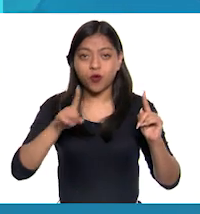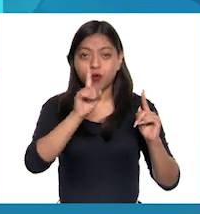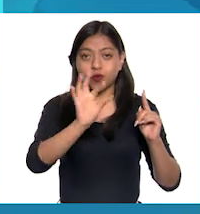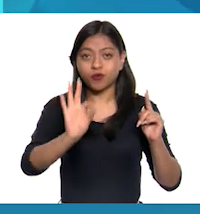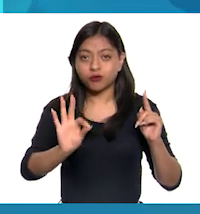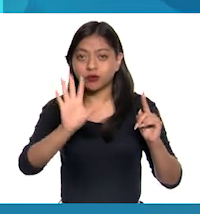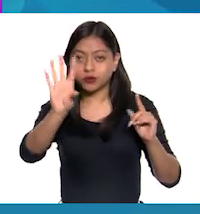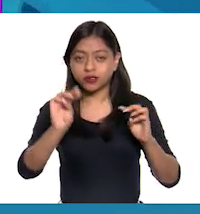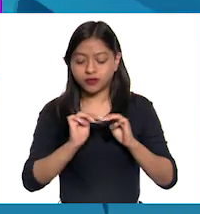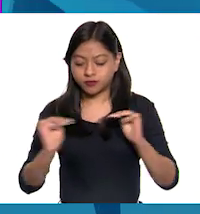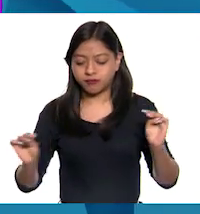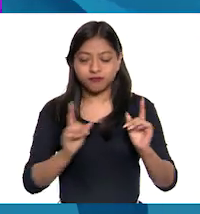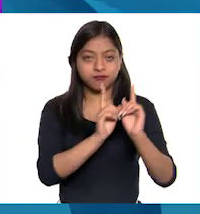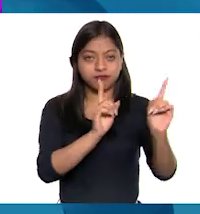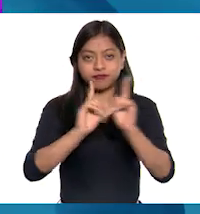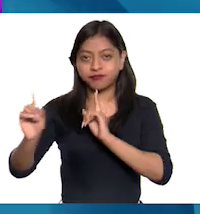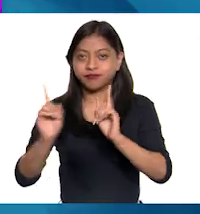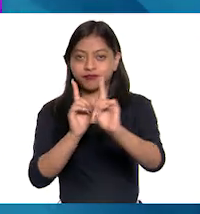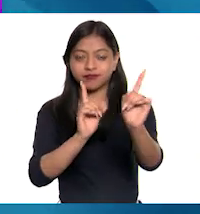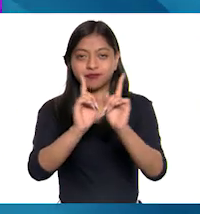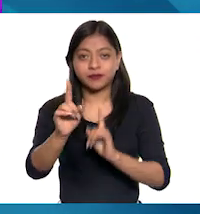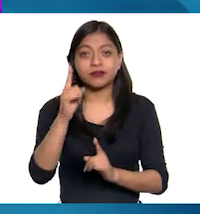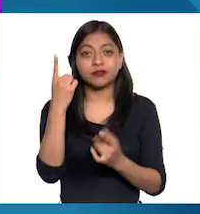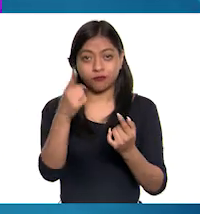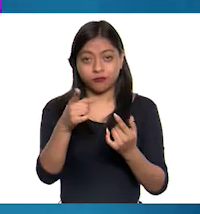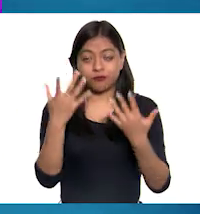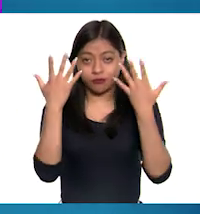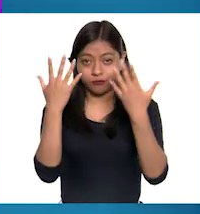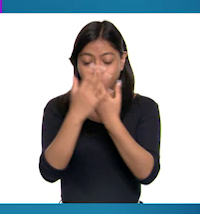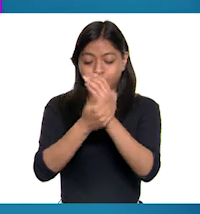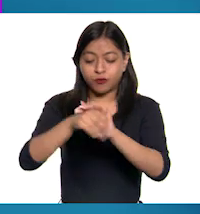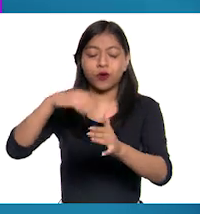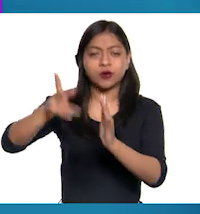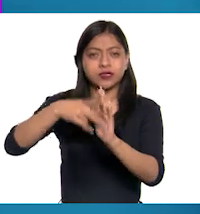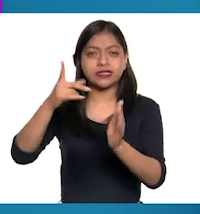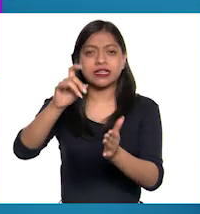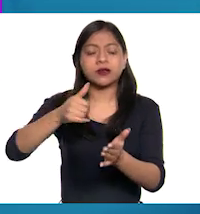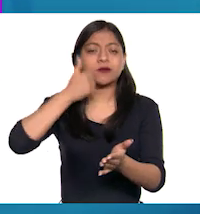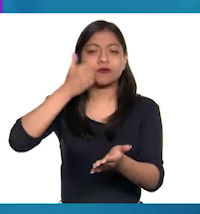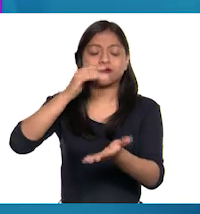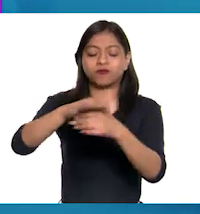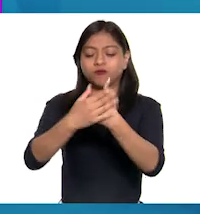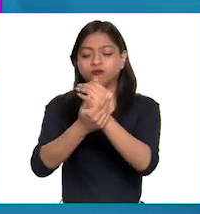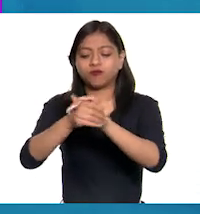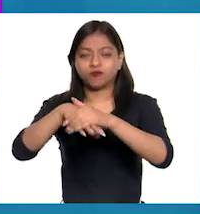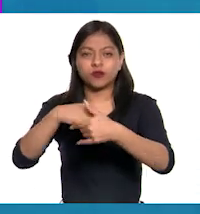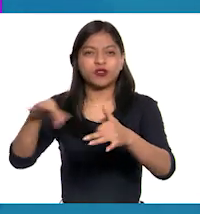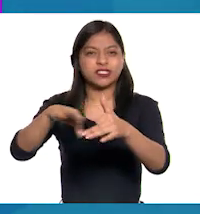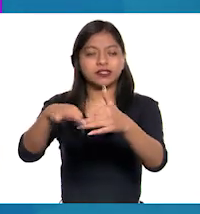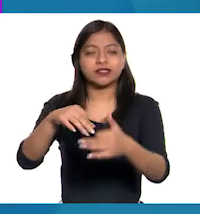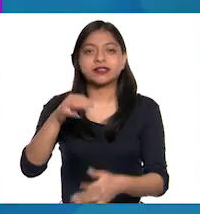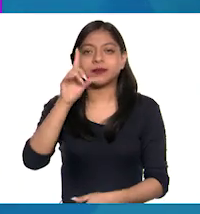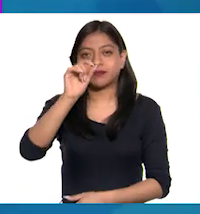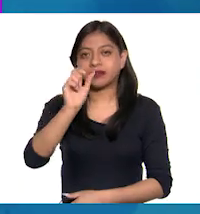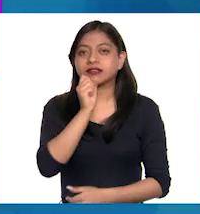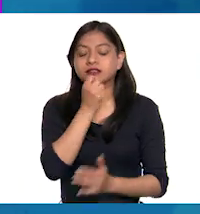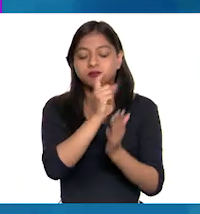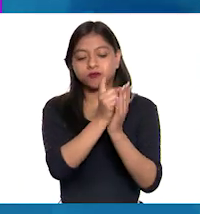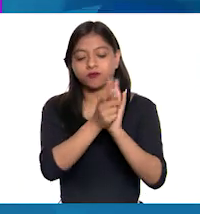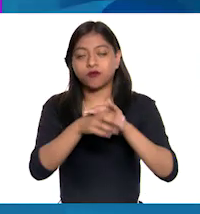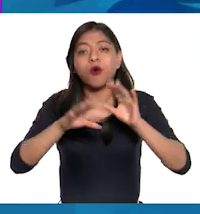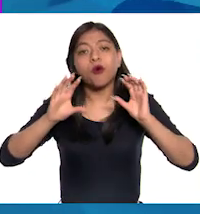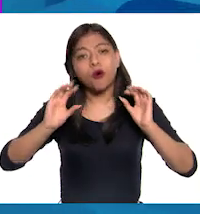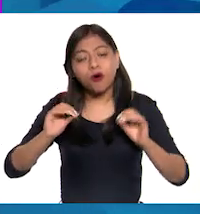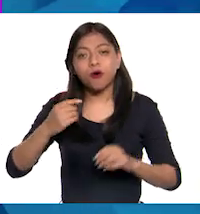metro y medio entre tú y los demás. Lávate las manos muy seguido con agua y jabón por lo menos durante 20 segundos o